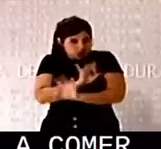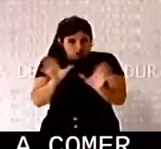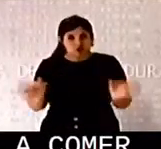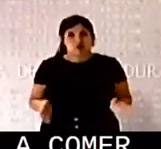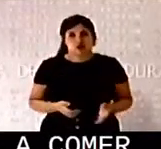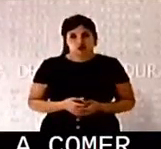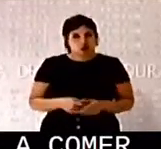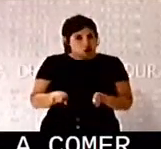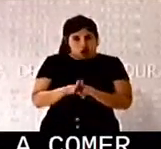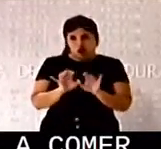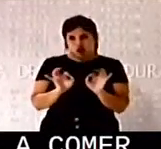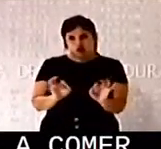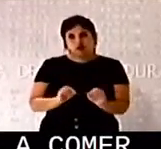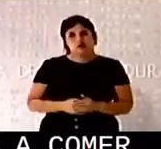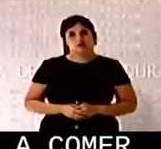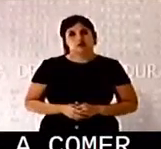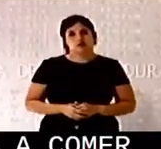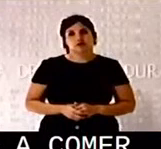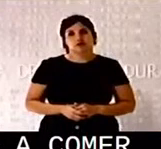de la misma forma.